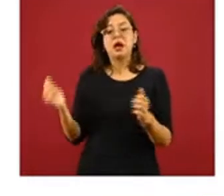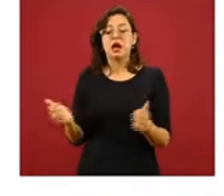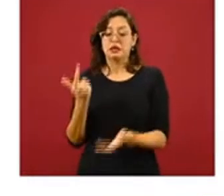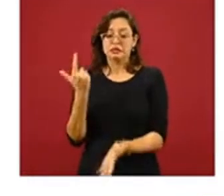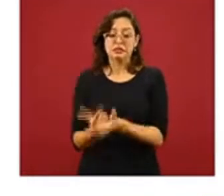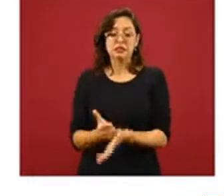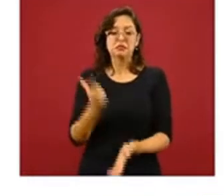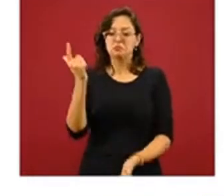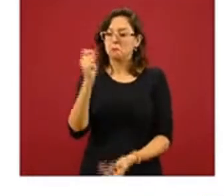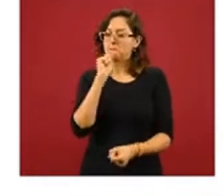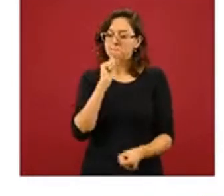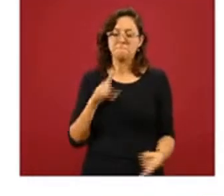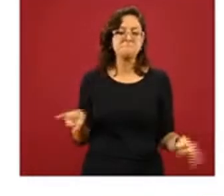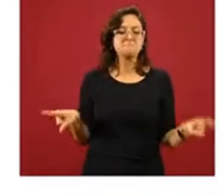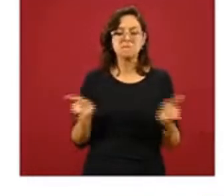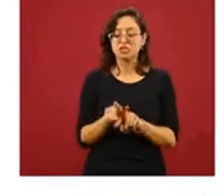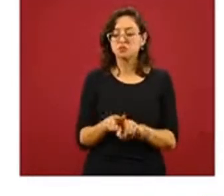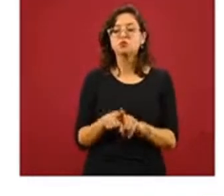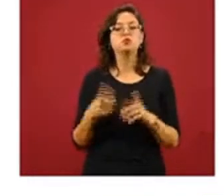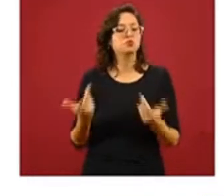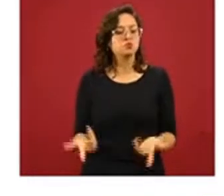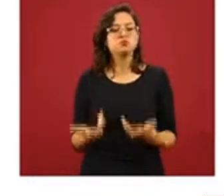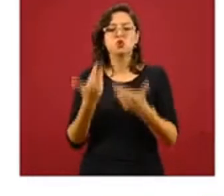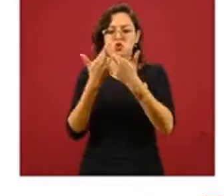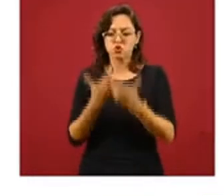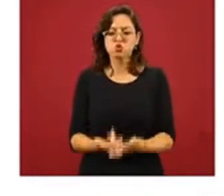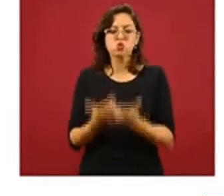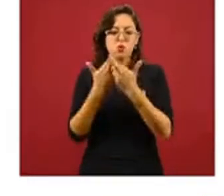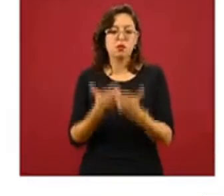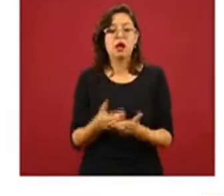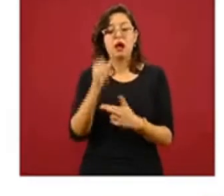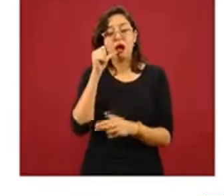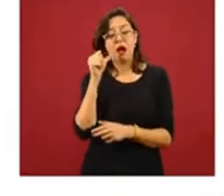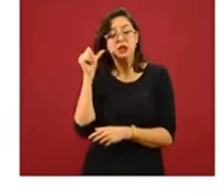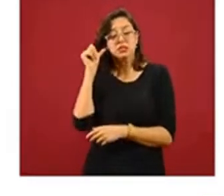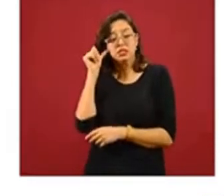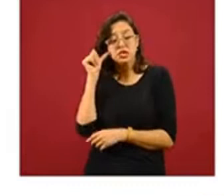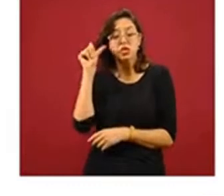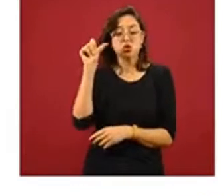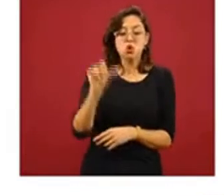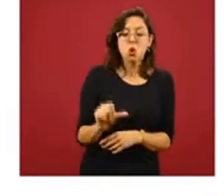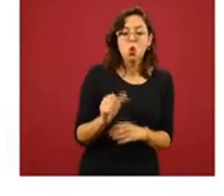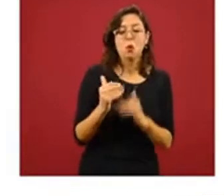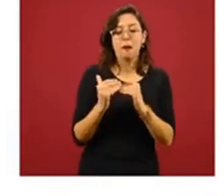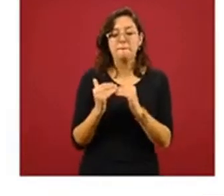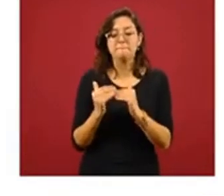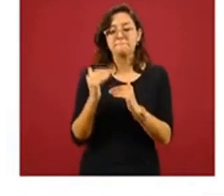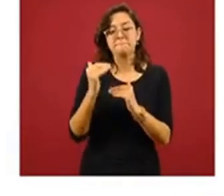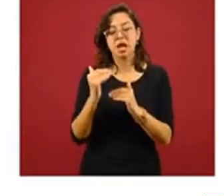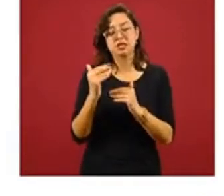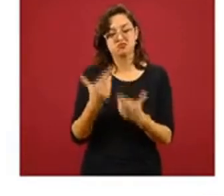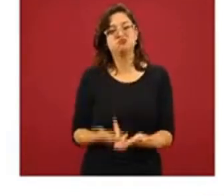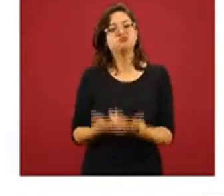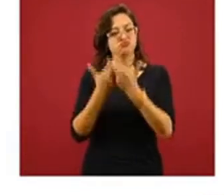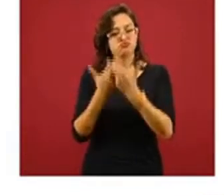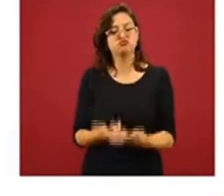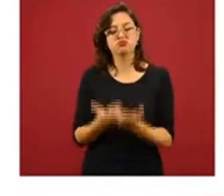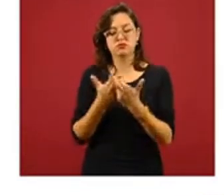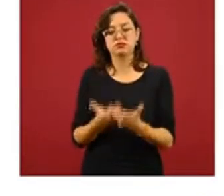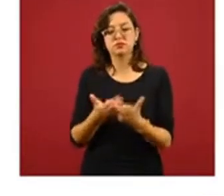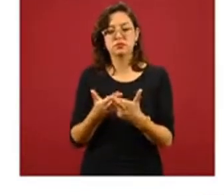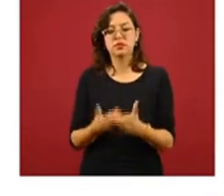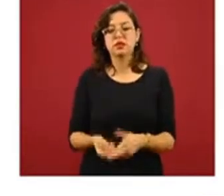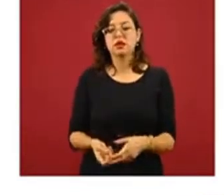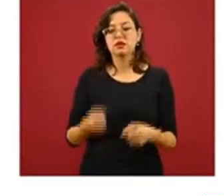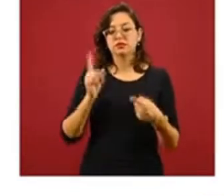incremento ligero, pero incremento en relación al día de ayer en la disponibilidad de este tipo de camas, sobre todo en los primeros 3